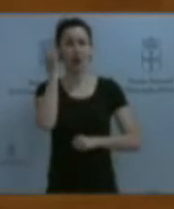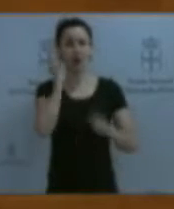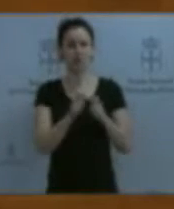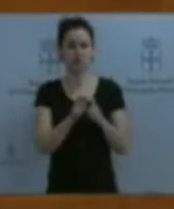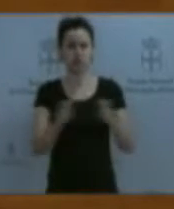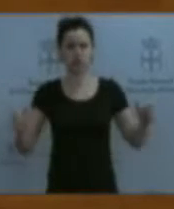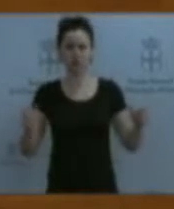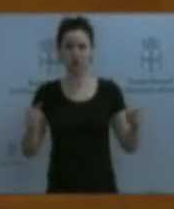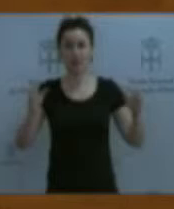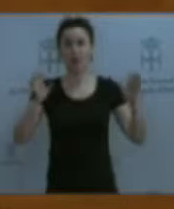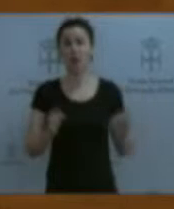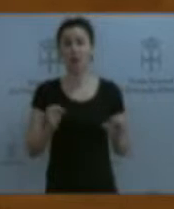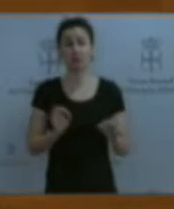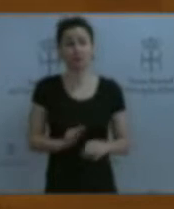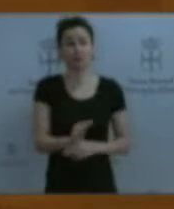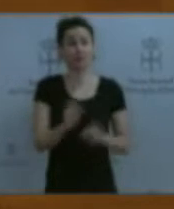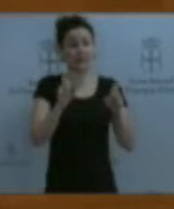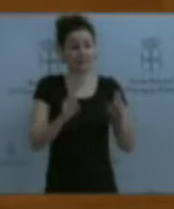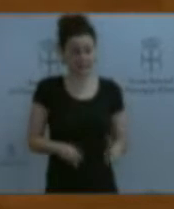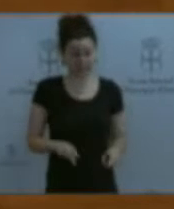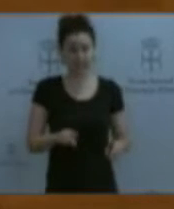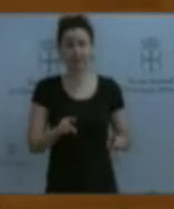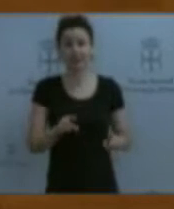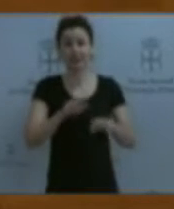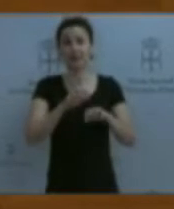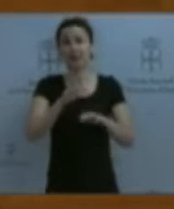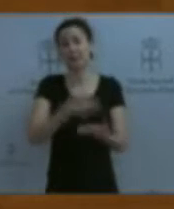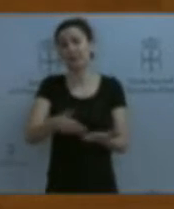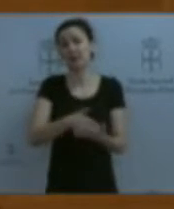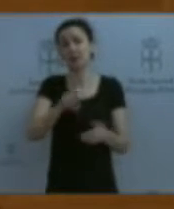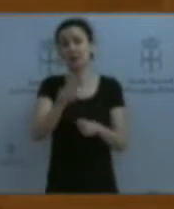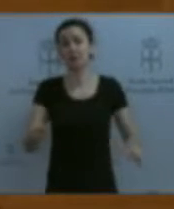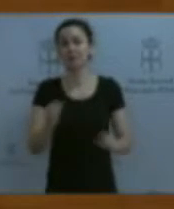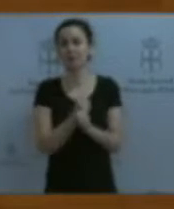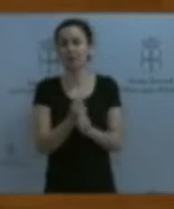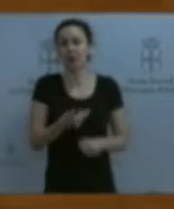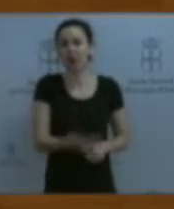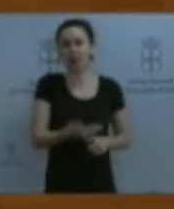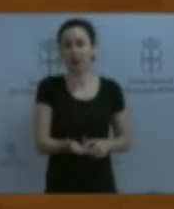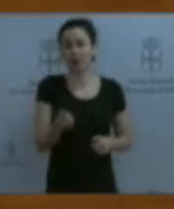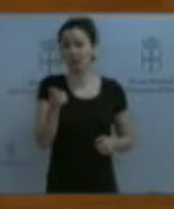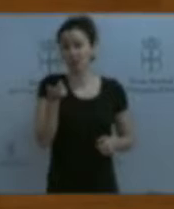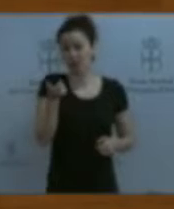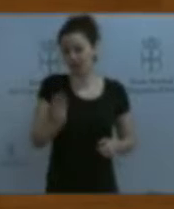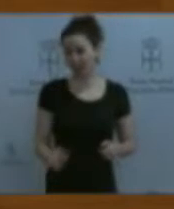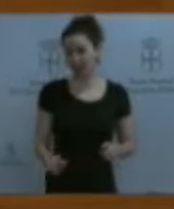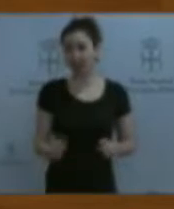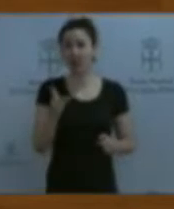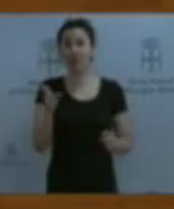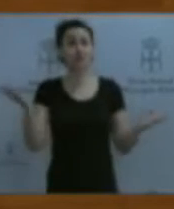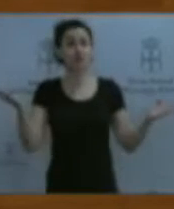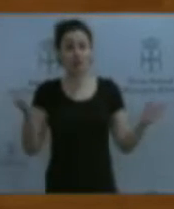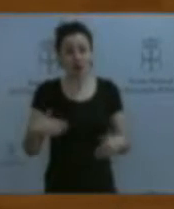más de la mitad de ellos sin prestaciones, con millones de trabajadores y trabajadoras pobres, precarios y sin derechos, con los escándalos